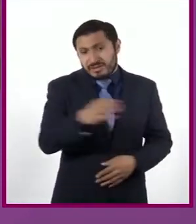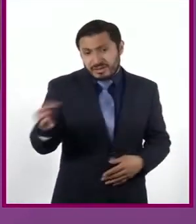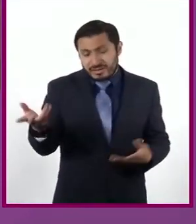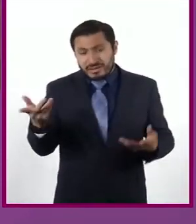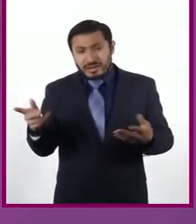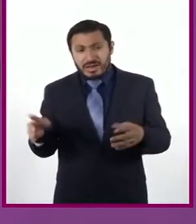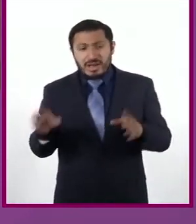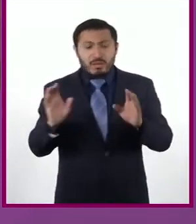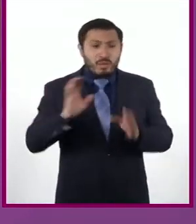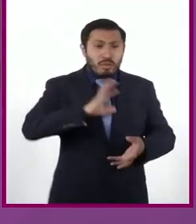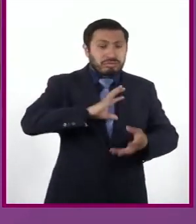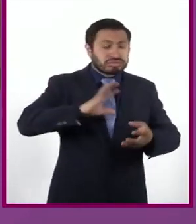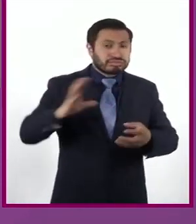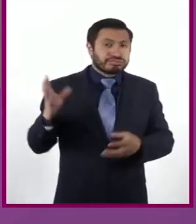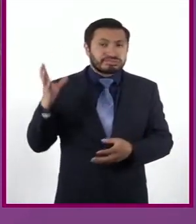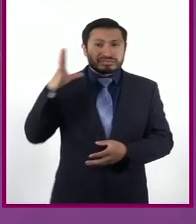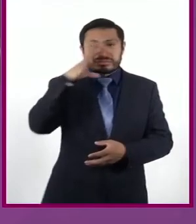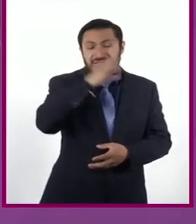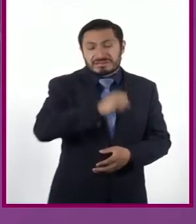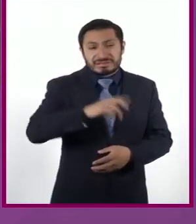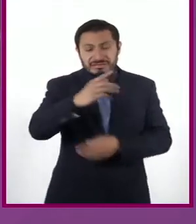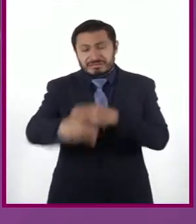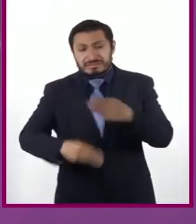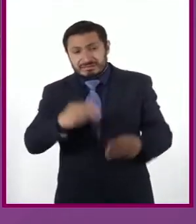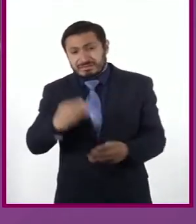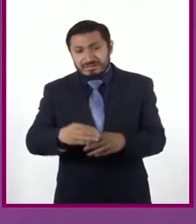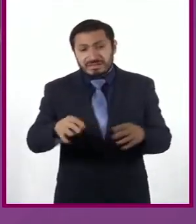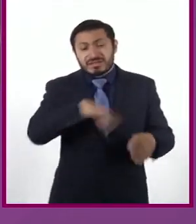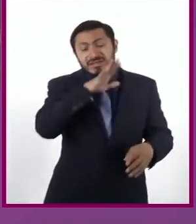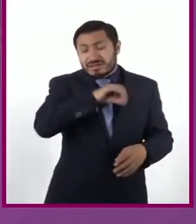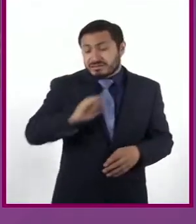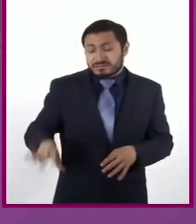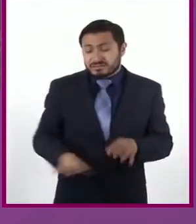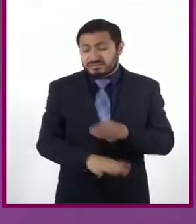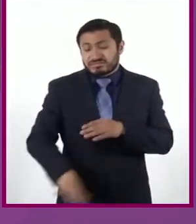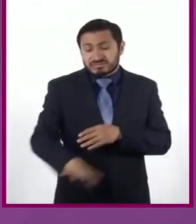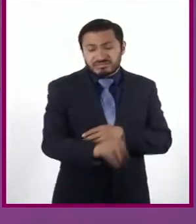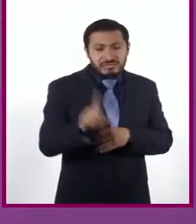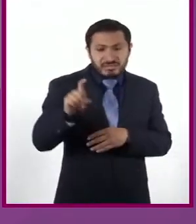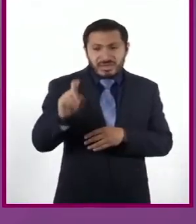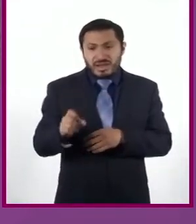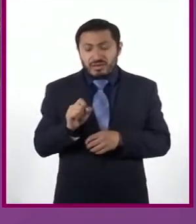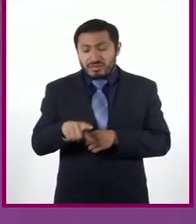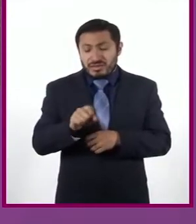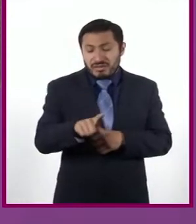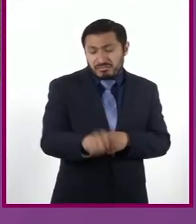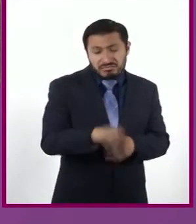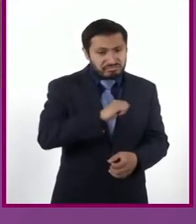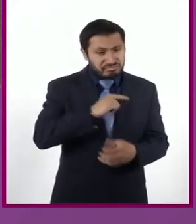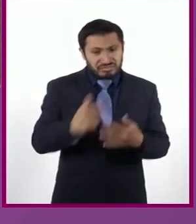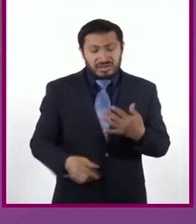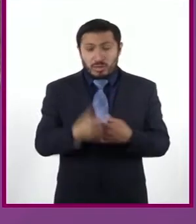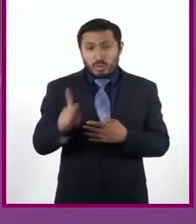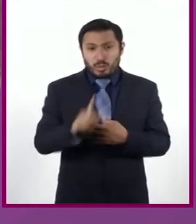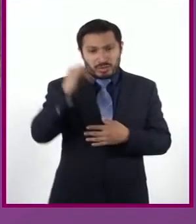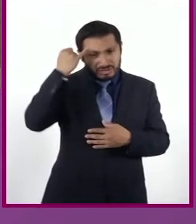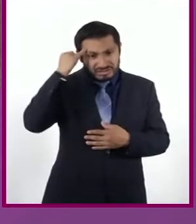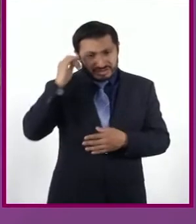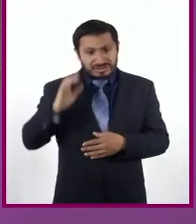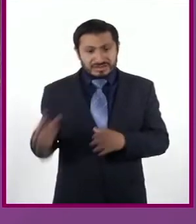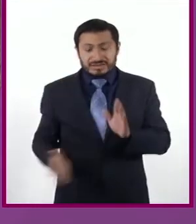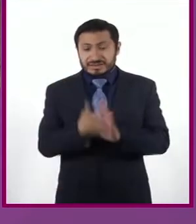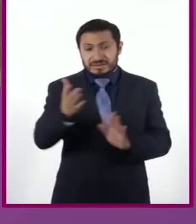invernadero y calentamiento global con contaminantes del suelo, agua y semillas como los transgénicos, los pueblos indígenas han